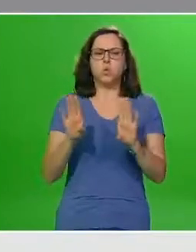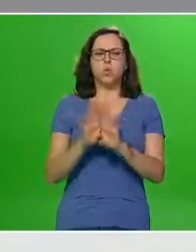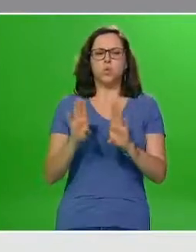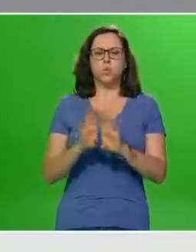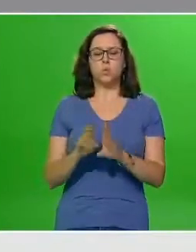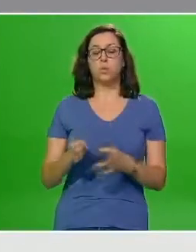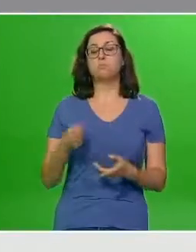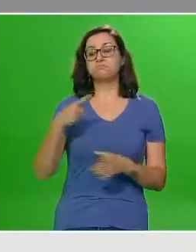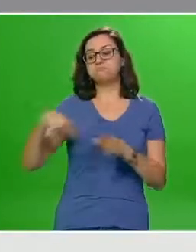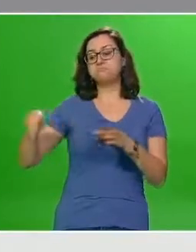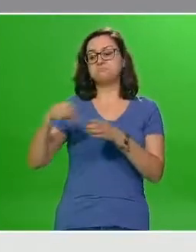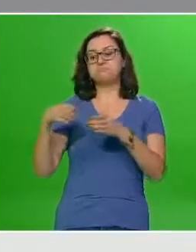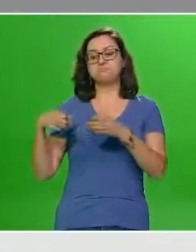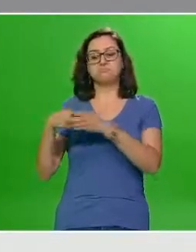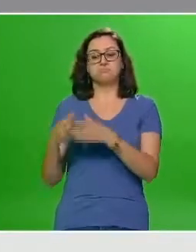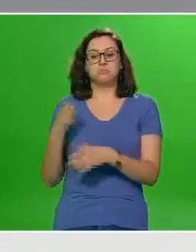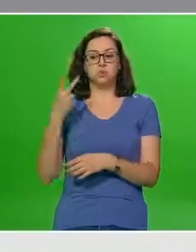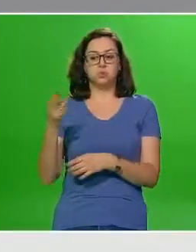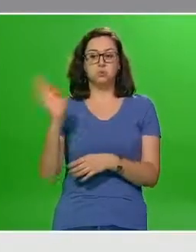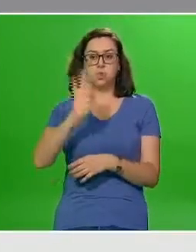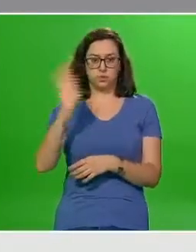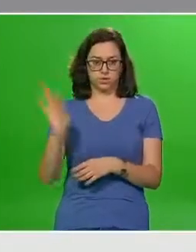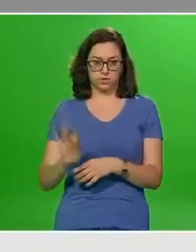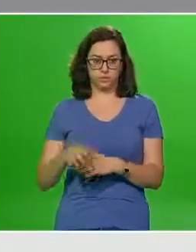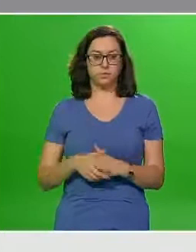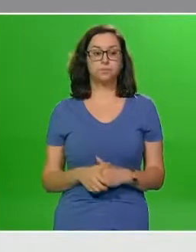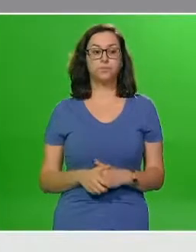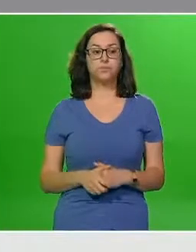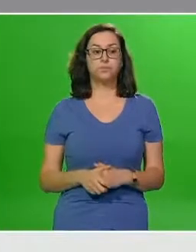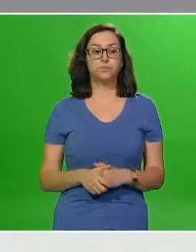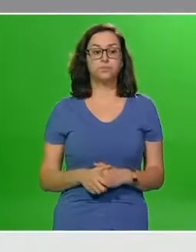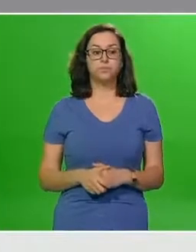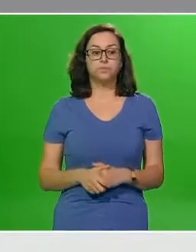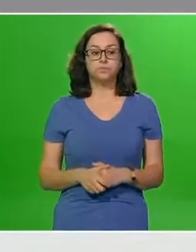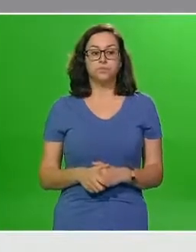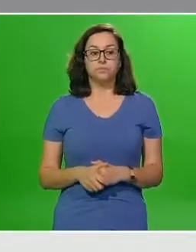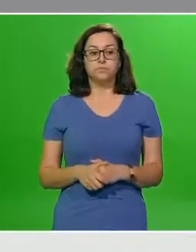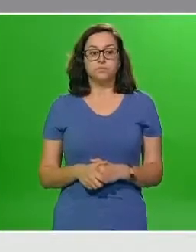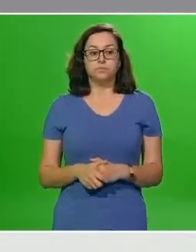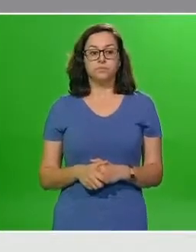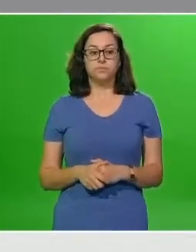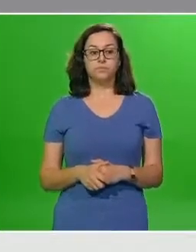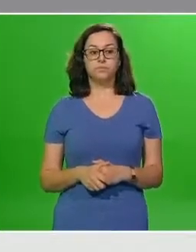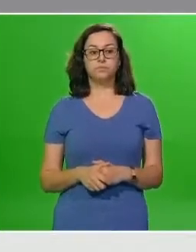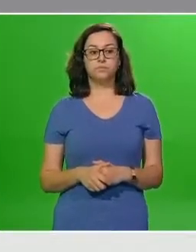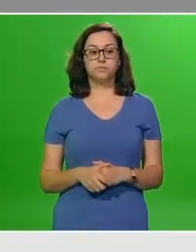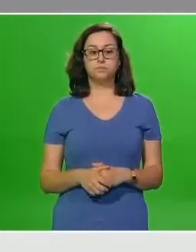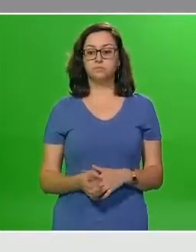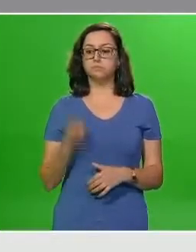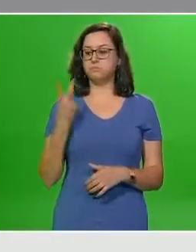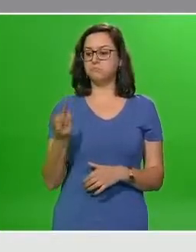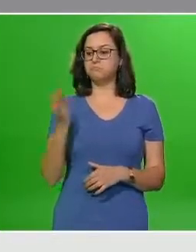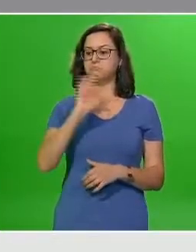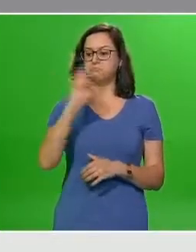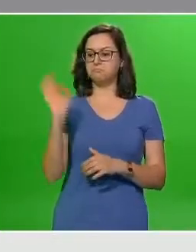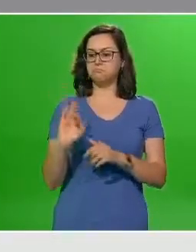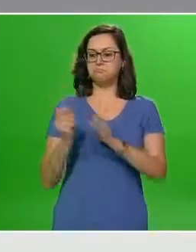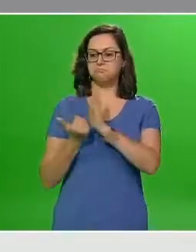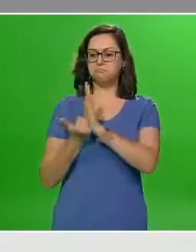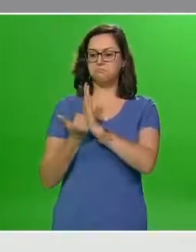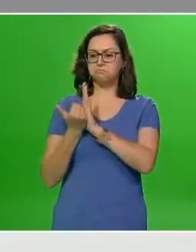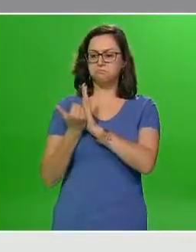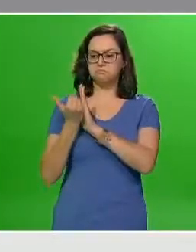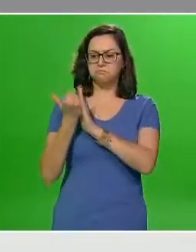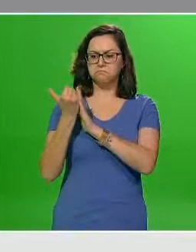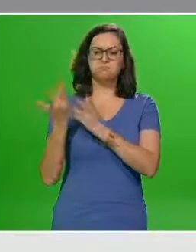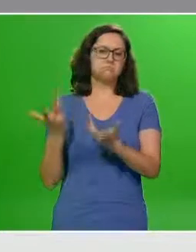representan 2% del total. Este porcentaje ha ido subiendo, ¿no? El 2% y eso también es natural.